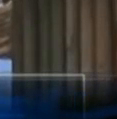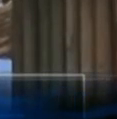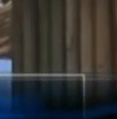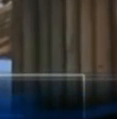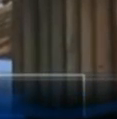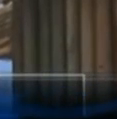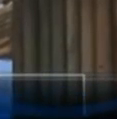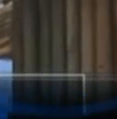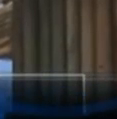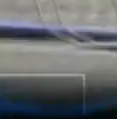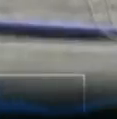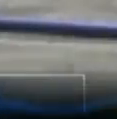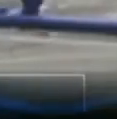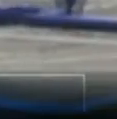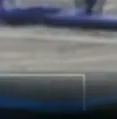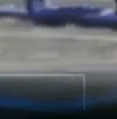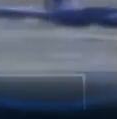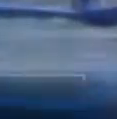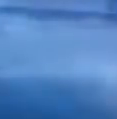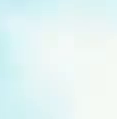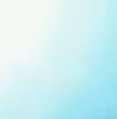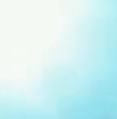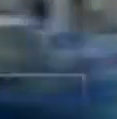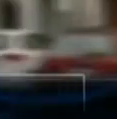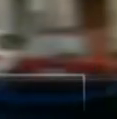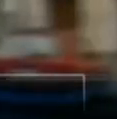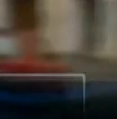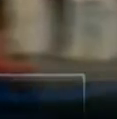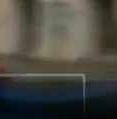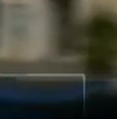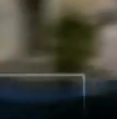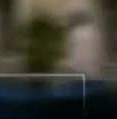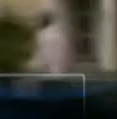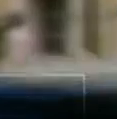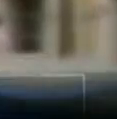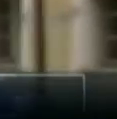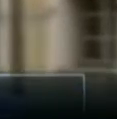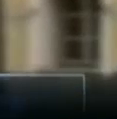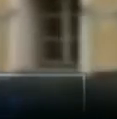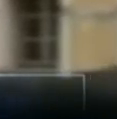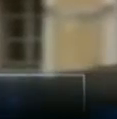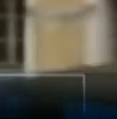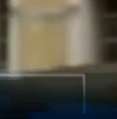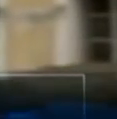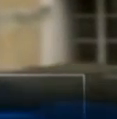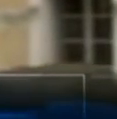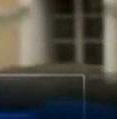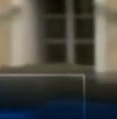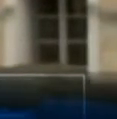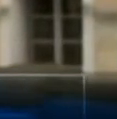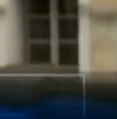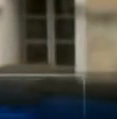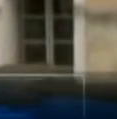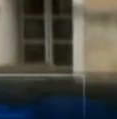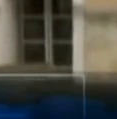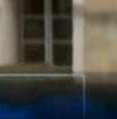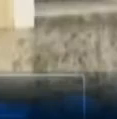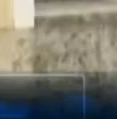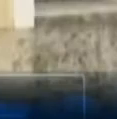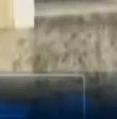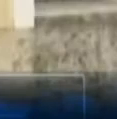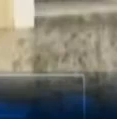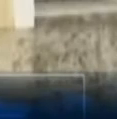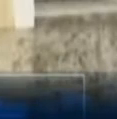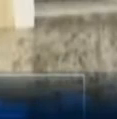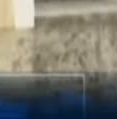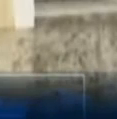Amazonas rompe récord en producción petrolera. Y en lo internacional, autoridades de Austria informaron que la casa